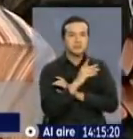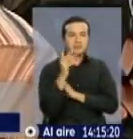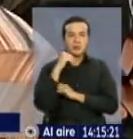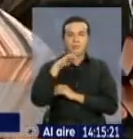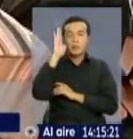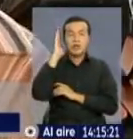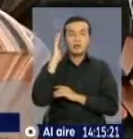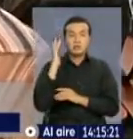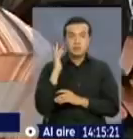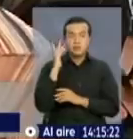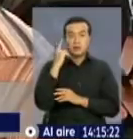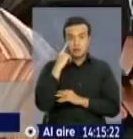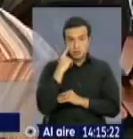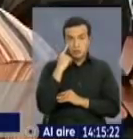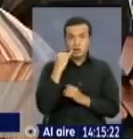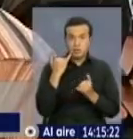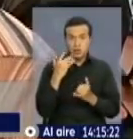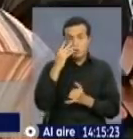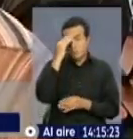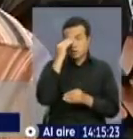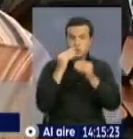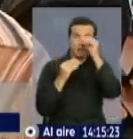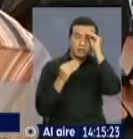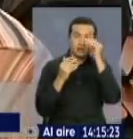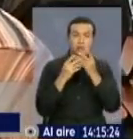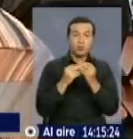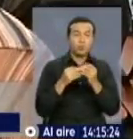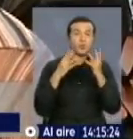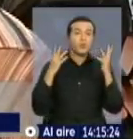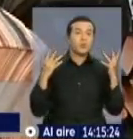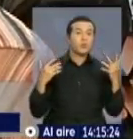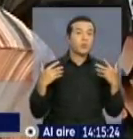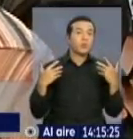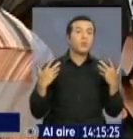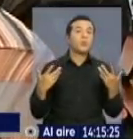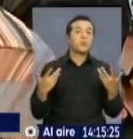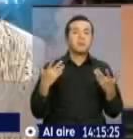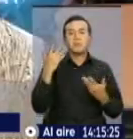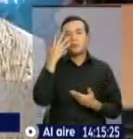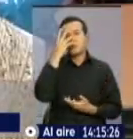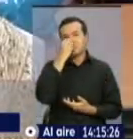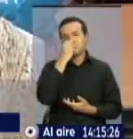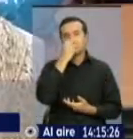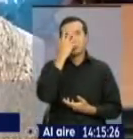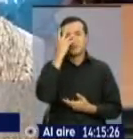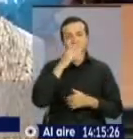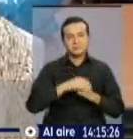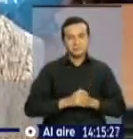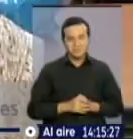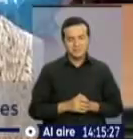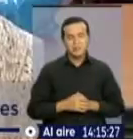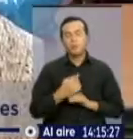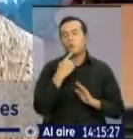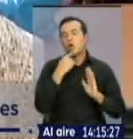eso, el hecho de actualizarnos nos parece lindo. Por